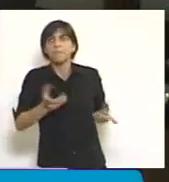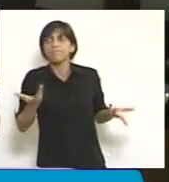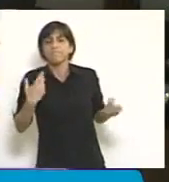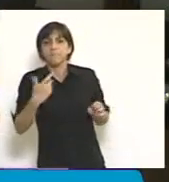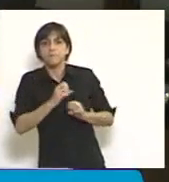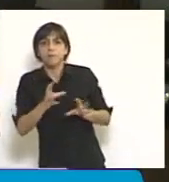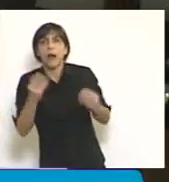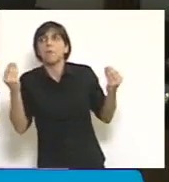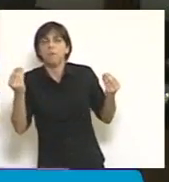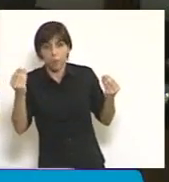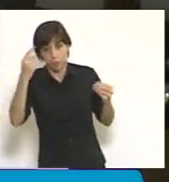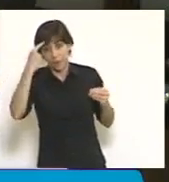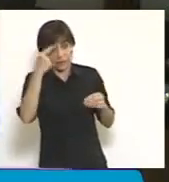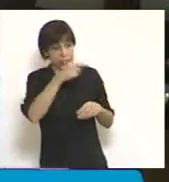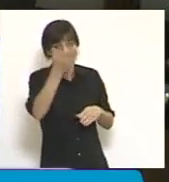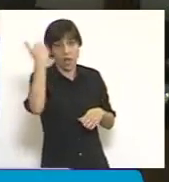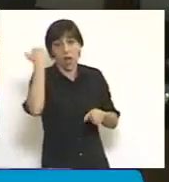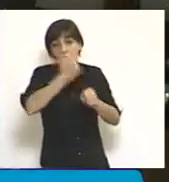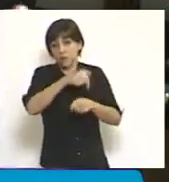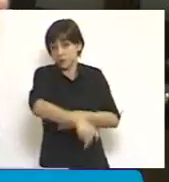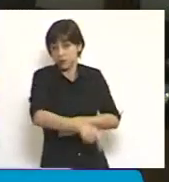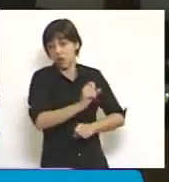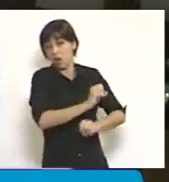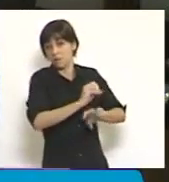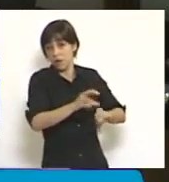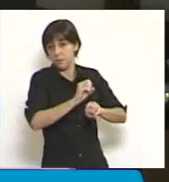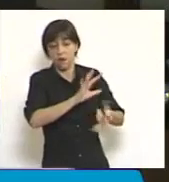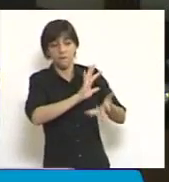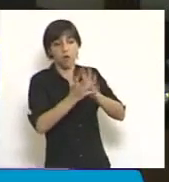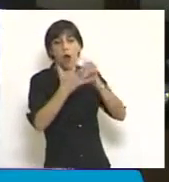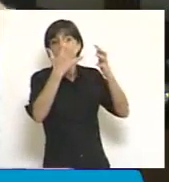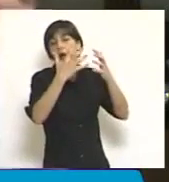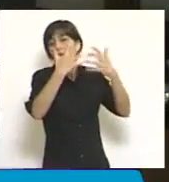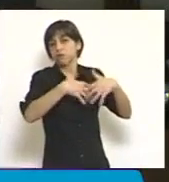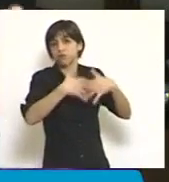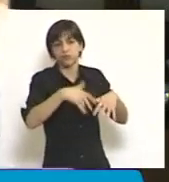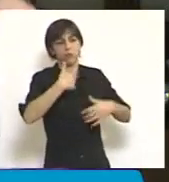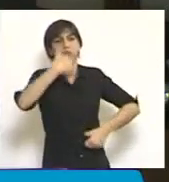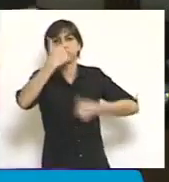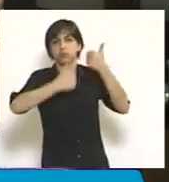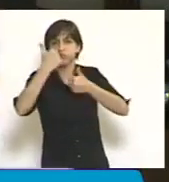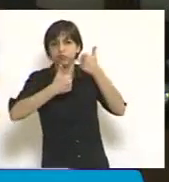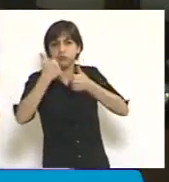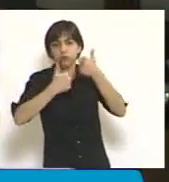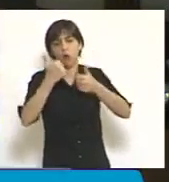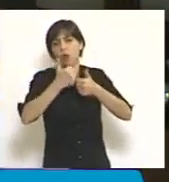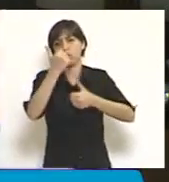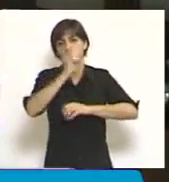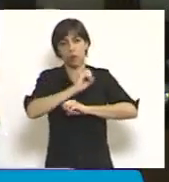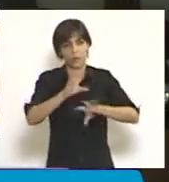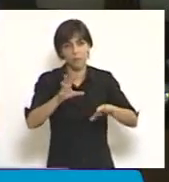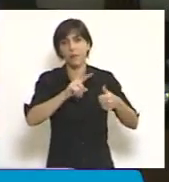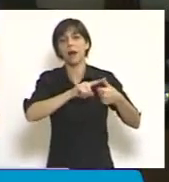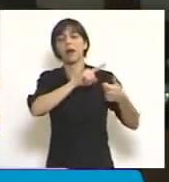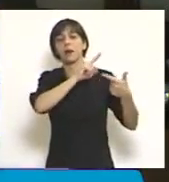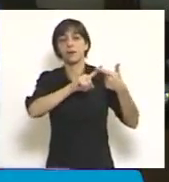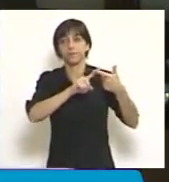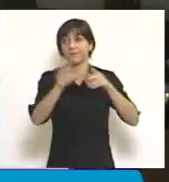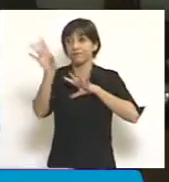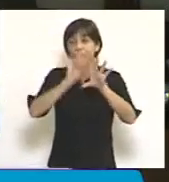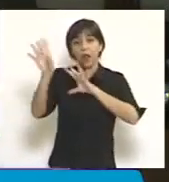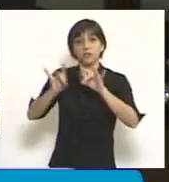la Magistratura la atribución de designar subrogantes, implican un riesgo enorme. Porque entonces el Consejo